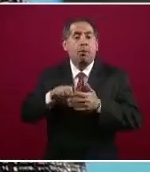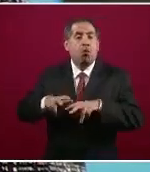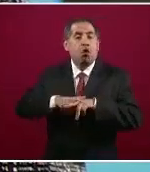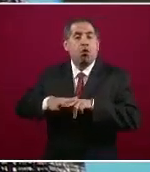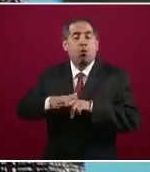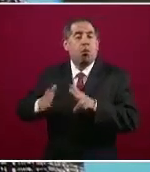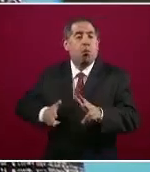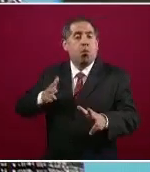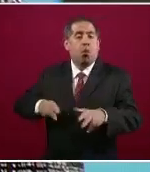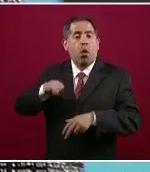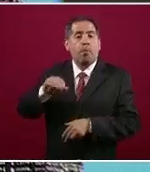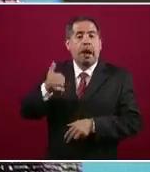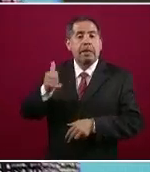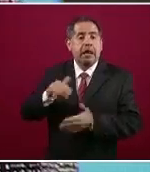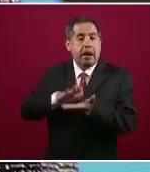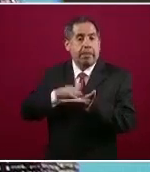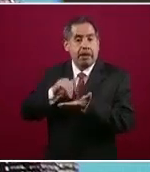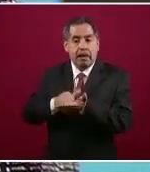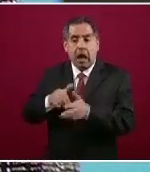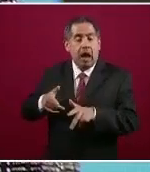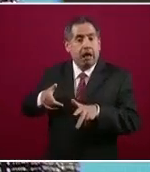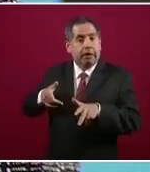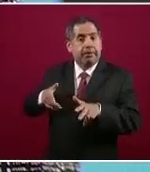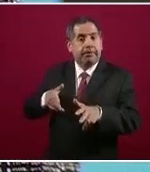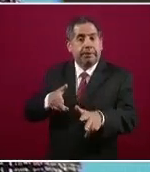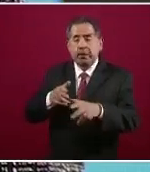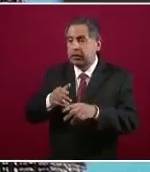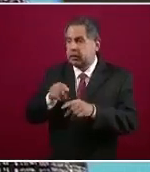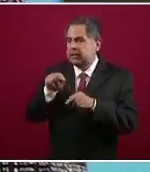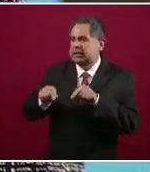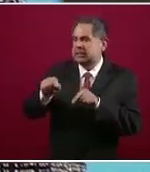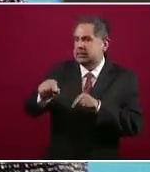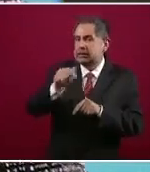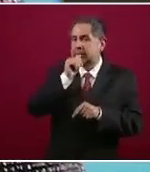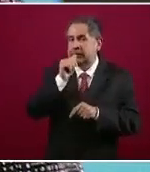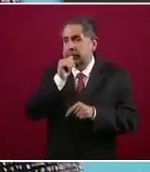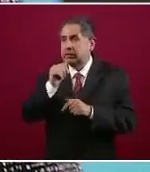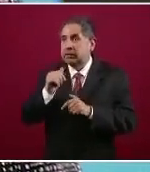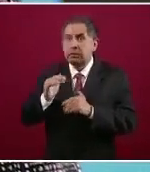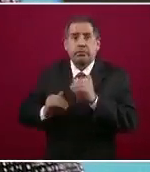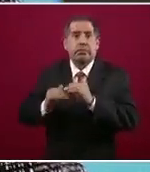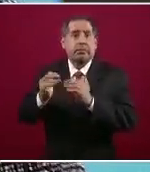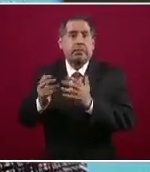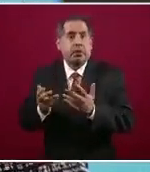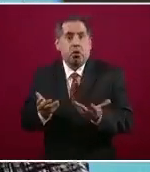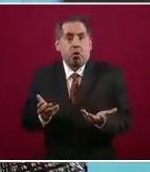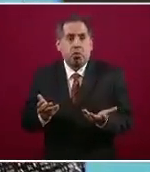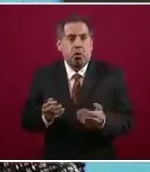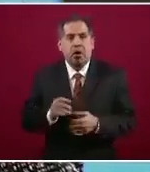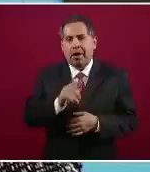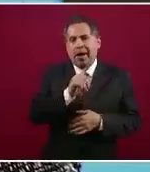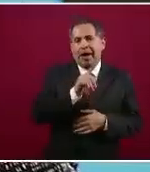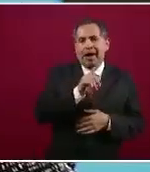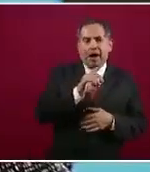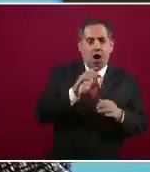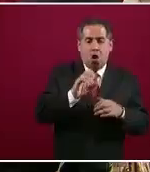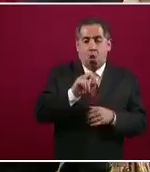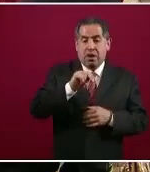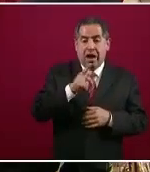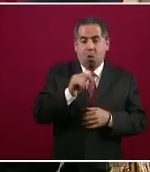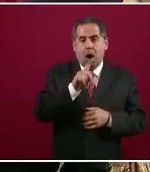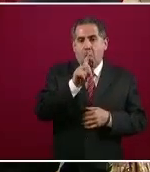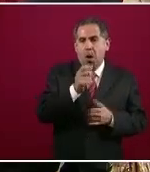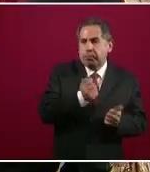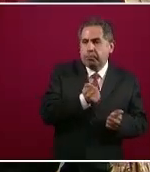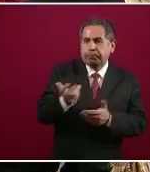muchos centros habitacionales que no han tenido el desarrollo que se debe y CONAGUA está también suministrando el agua mediante pipas en estas zonas ya.